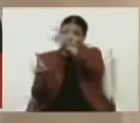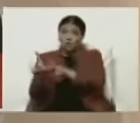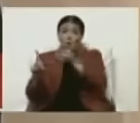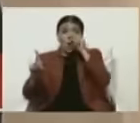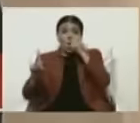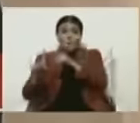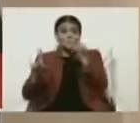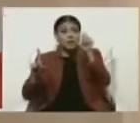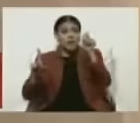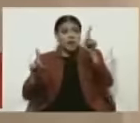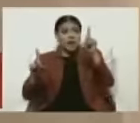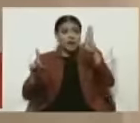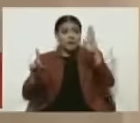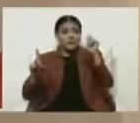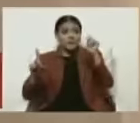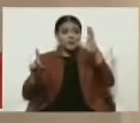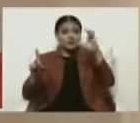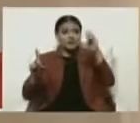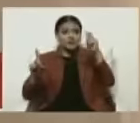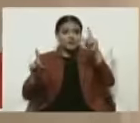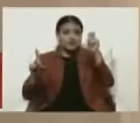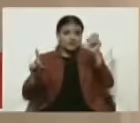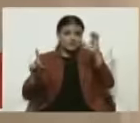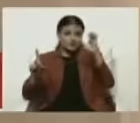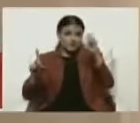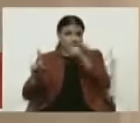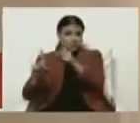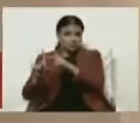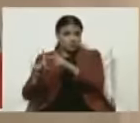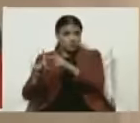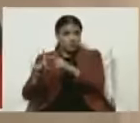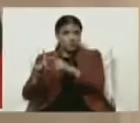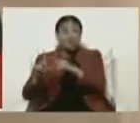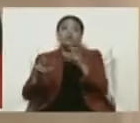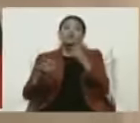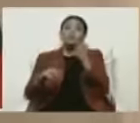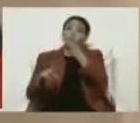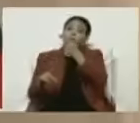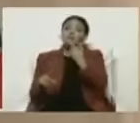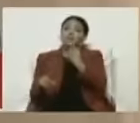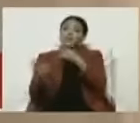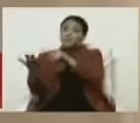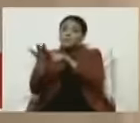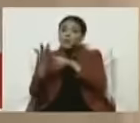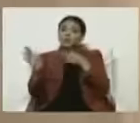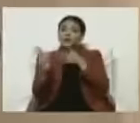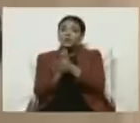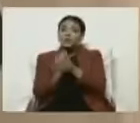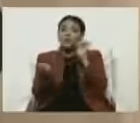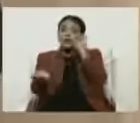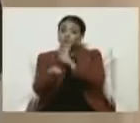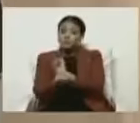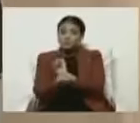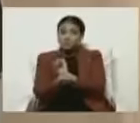Albacete tiene, bueno, que saboteó, según el informe, el sistema eléctrico de Táchira. ¿Tiene alguna